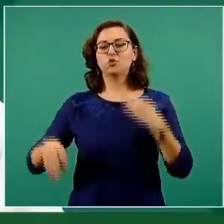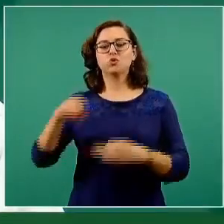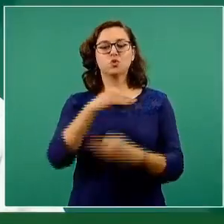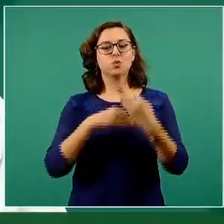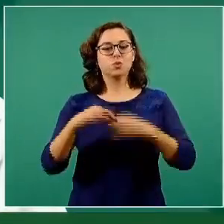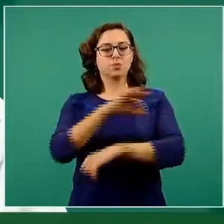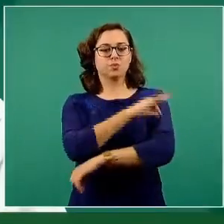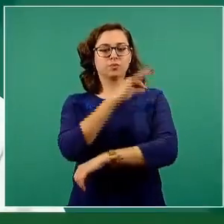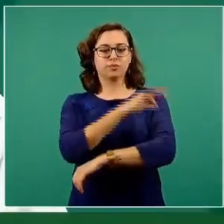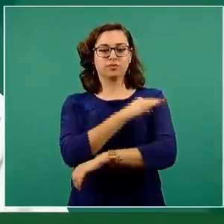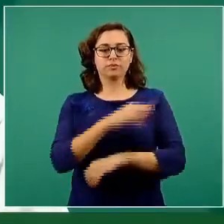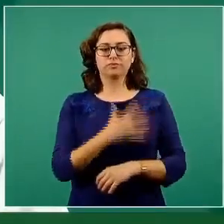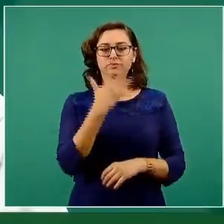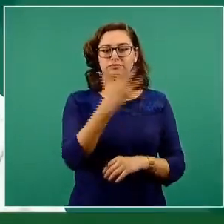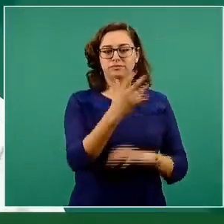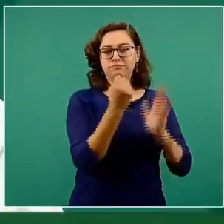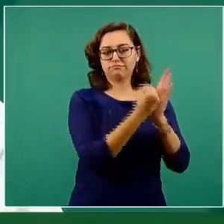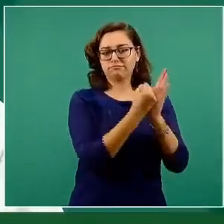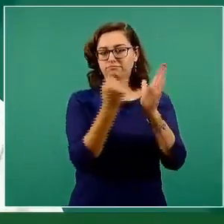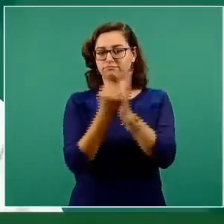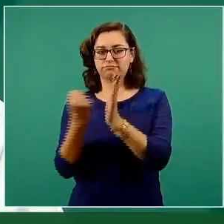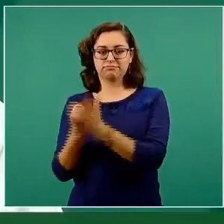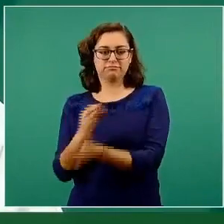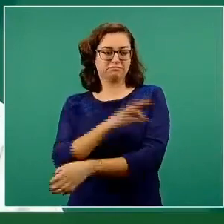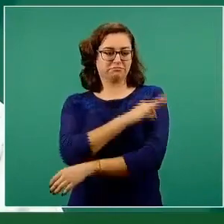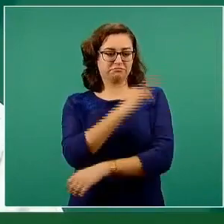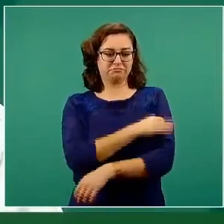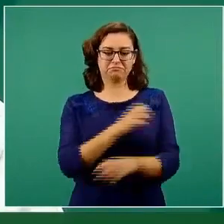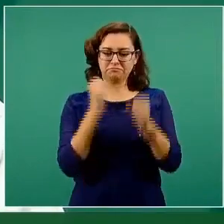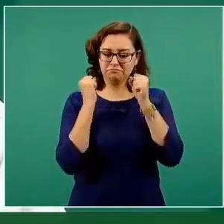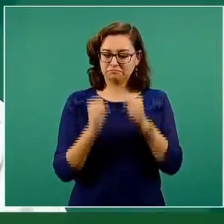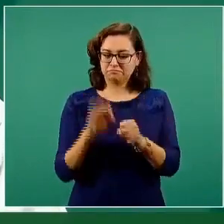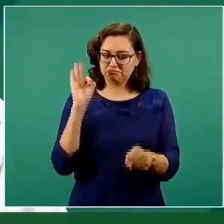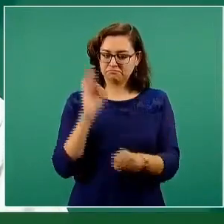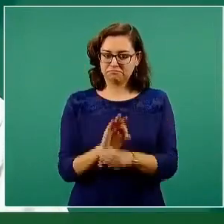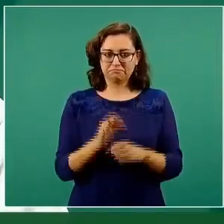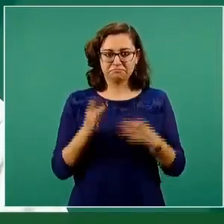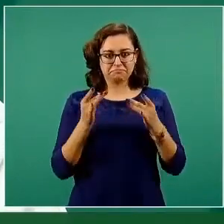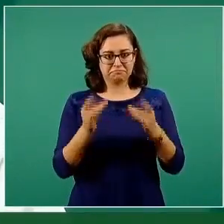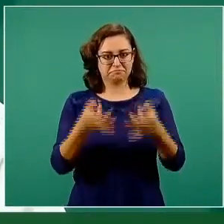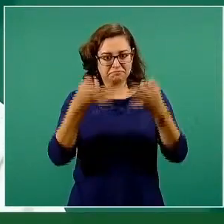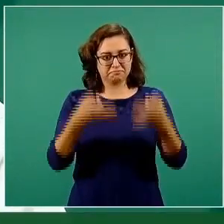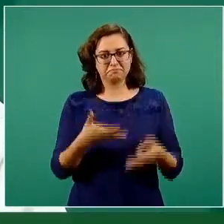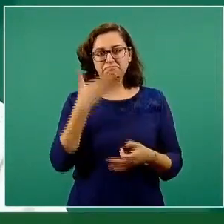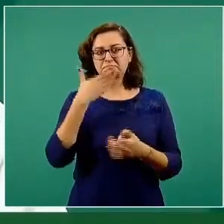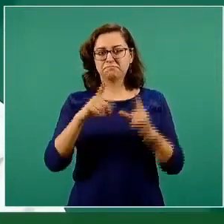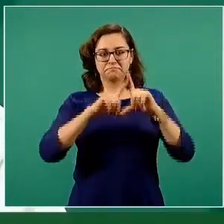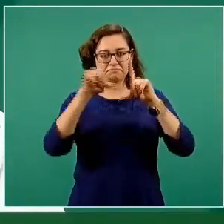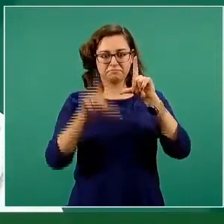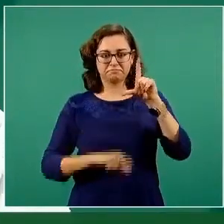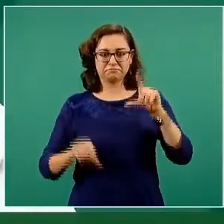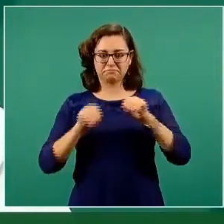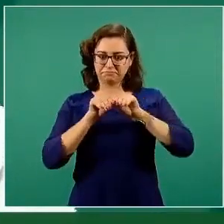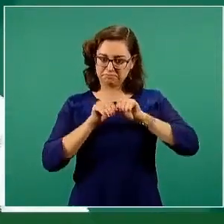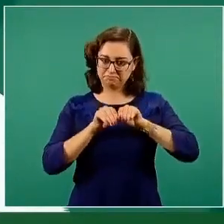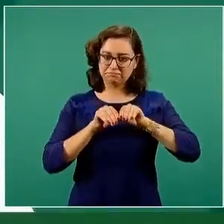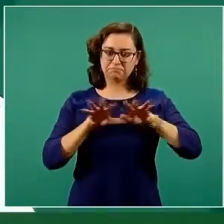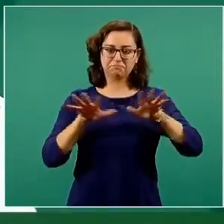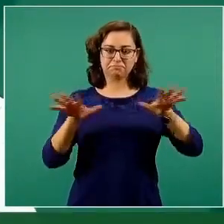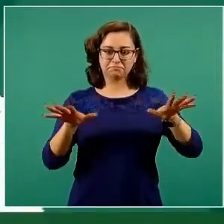todos. 5 vacunas seguras, de calidad, eficaces, que están poblando el territorio nacional y que